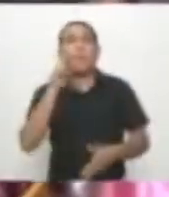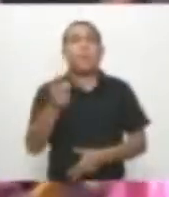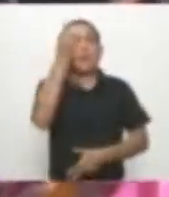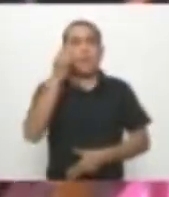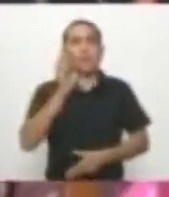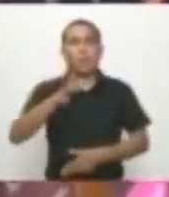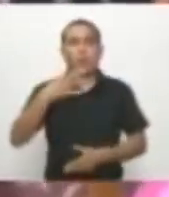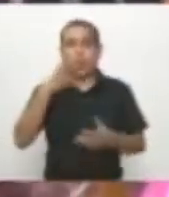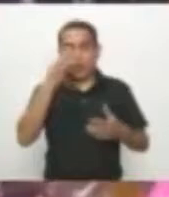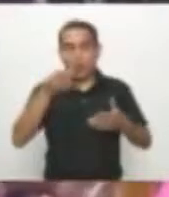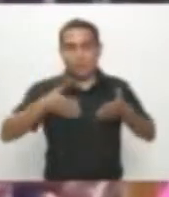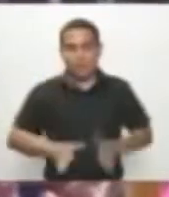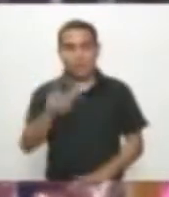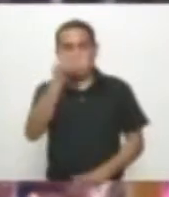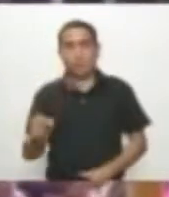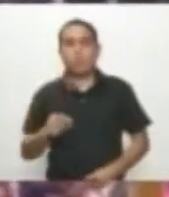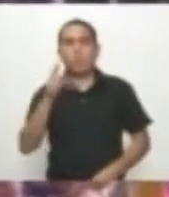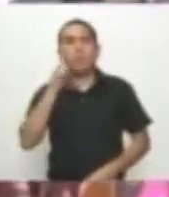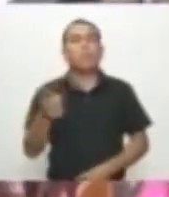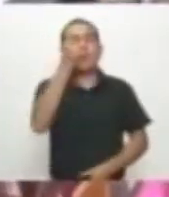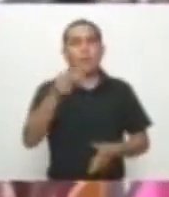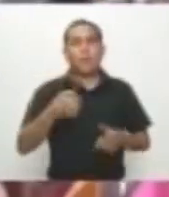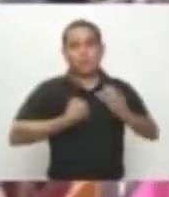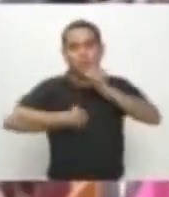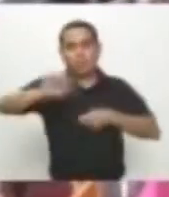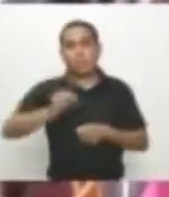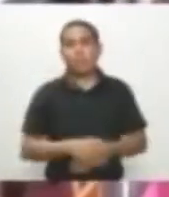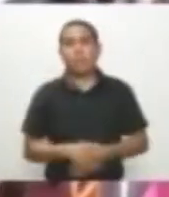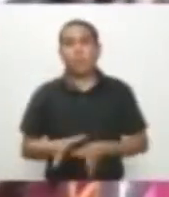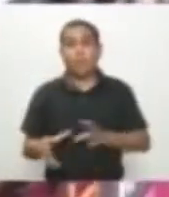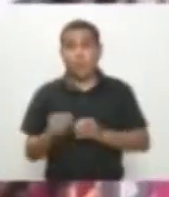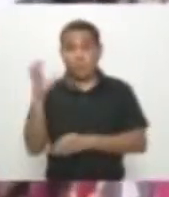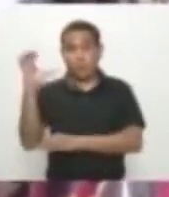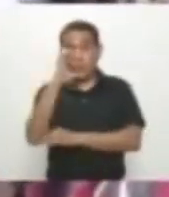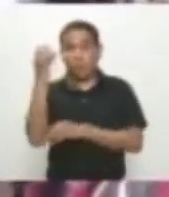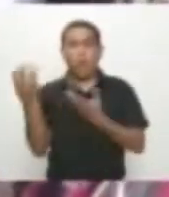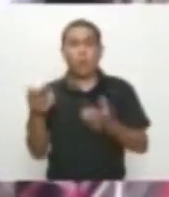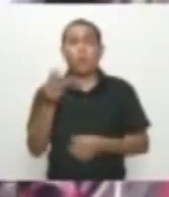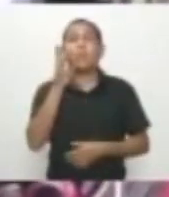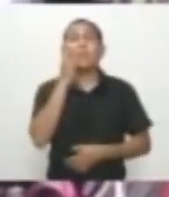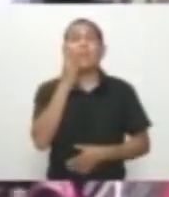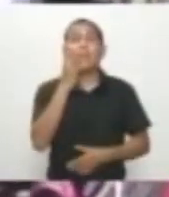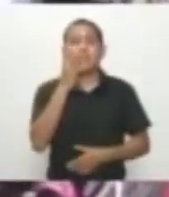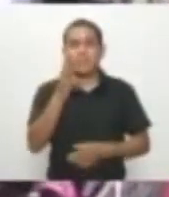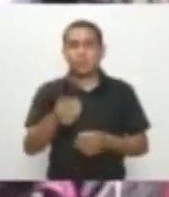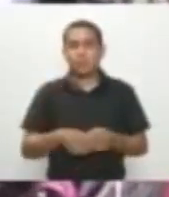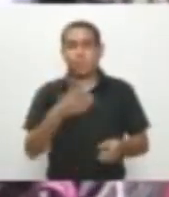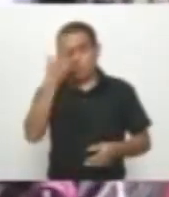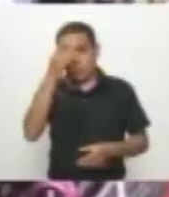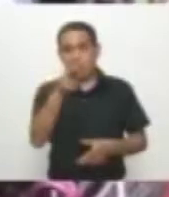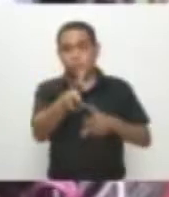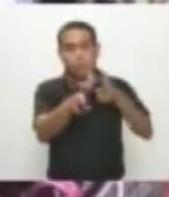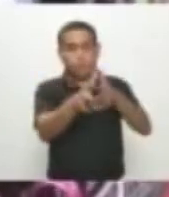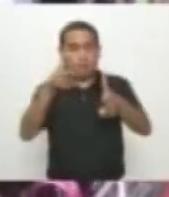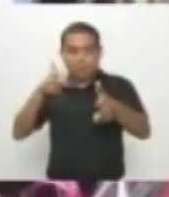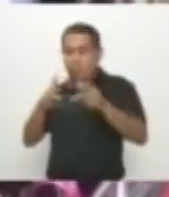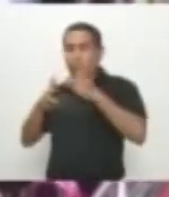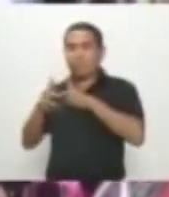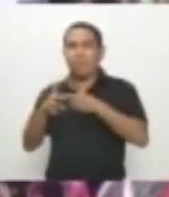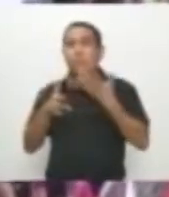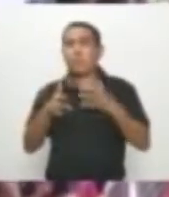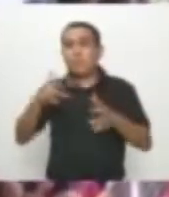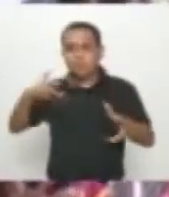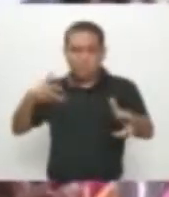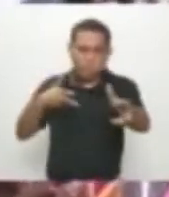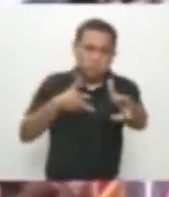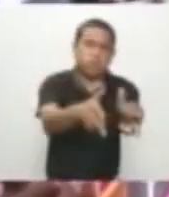ganar una etapa en la edición del centenario. El boyacense llegó tercero en un recorrido en el que no aparecieron los ataques esperados, pero en el